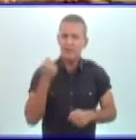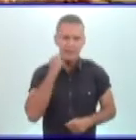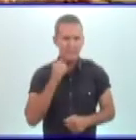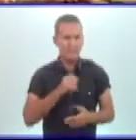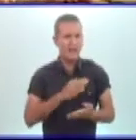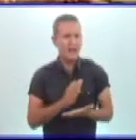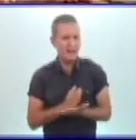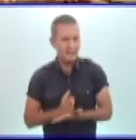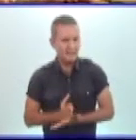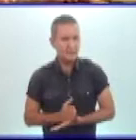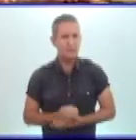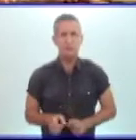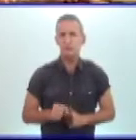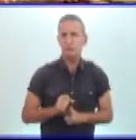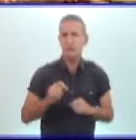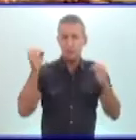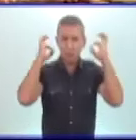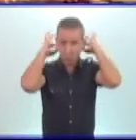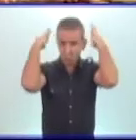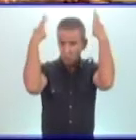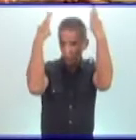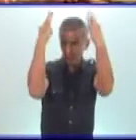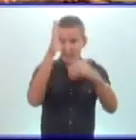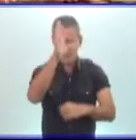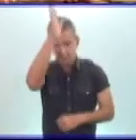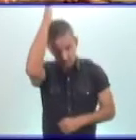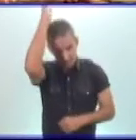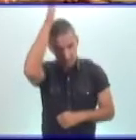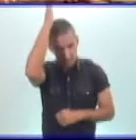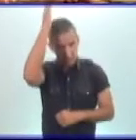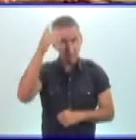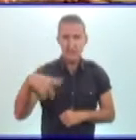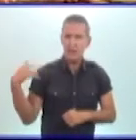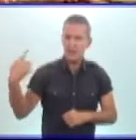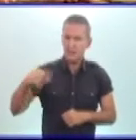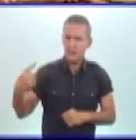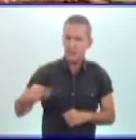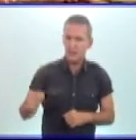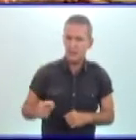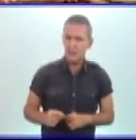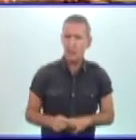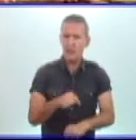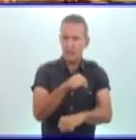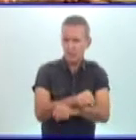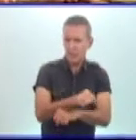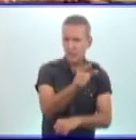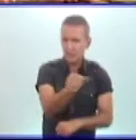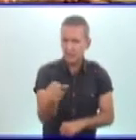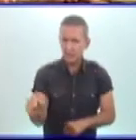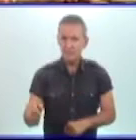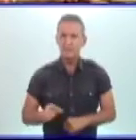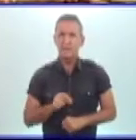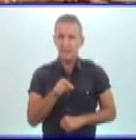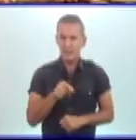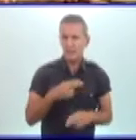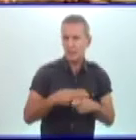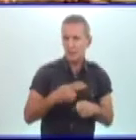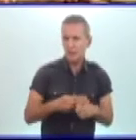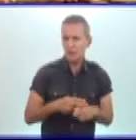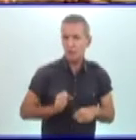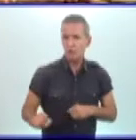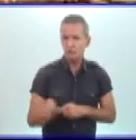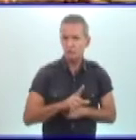Grecia y Roma, civilizaciones donde la explotación recayó sobre el esclavo y por eso se denominaron